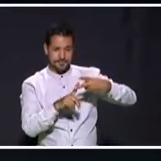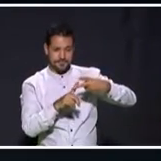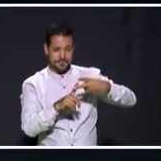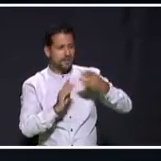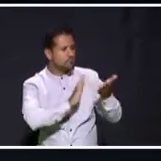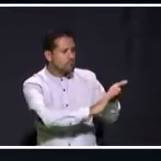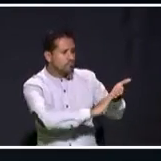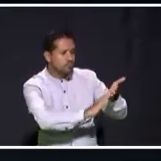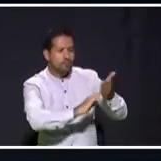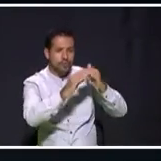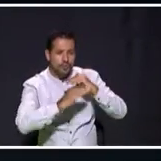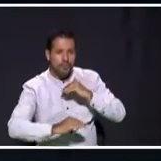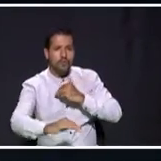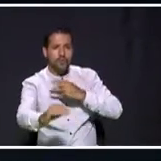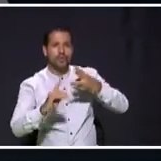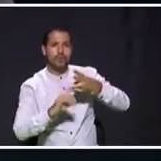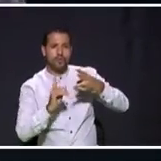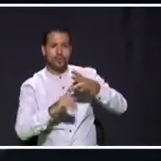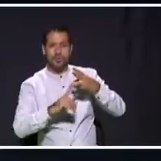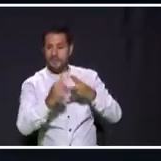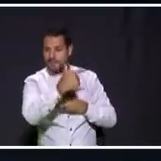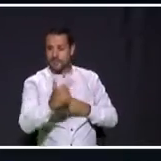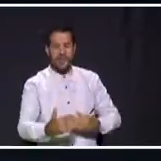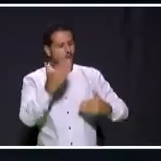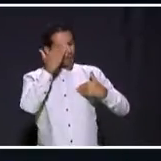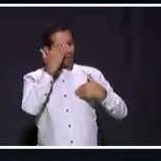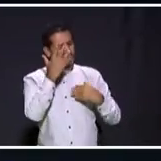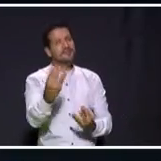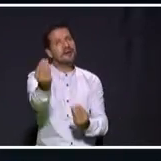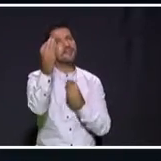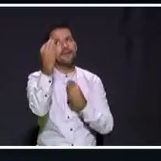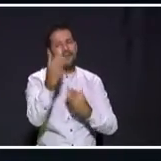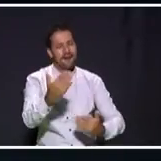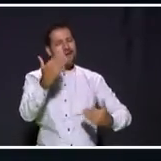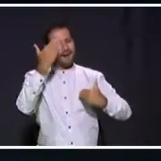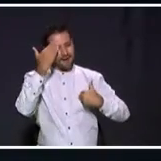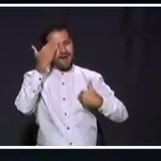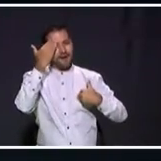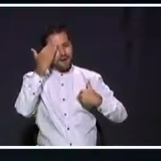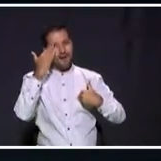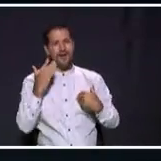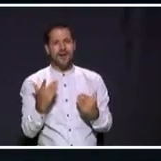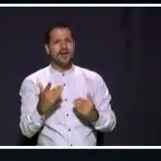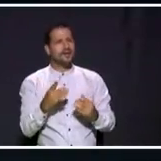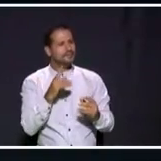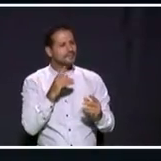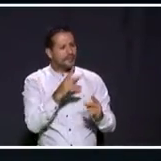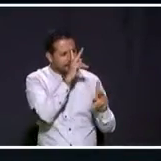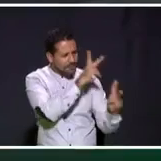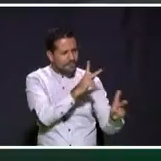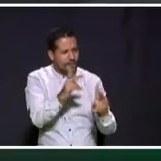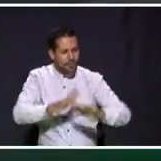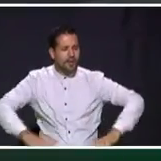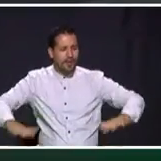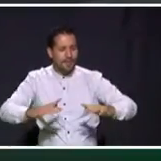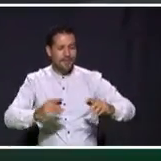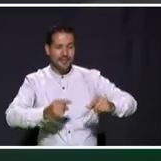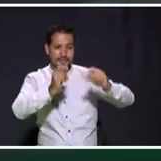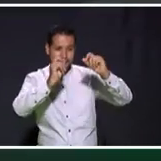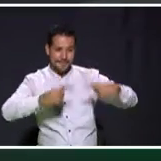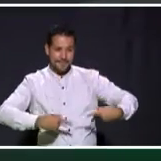y nueve núcleos de vida ciudadana para generar toda un reordenamiento del territorio en función del hábitat y la competitividad candidato ya que dice